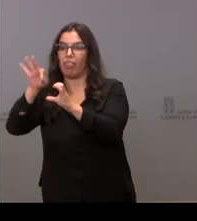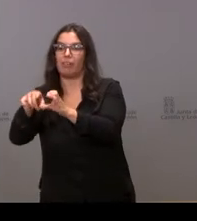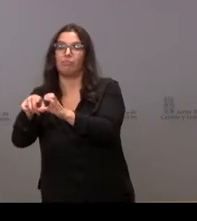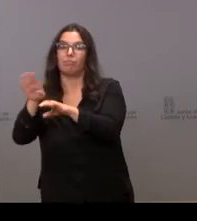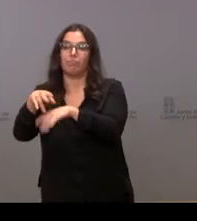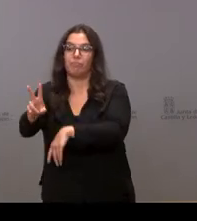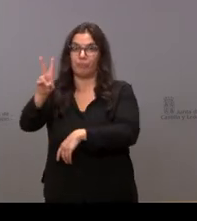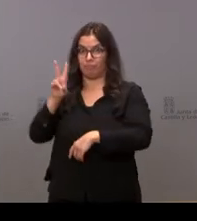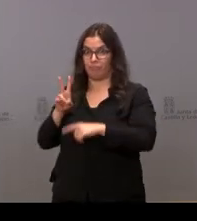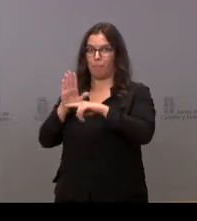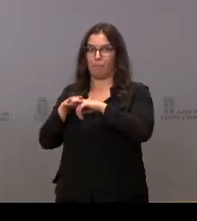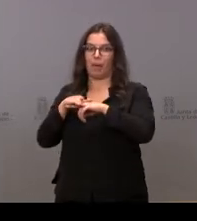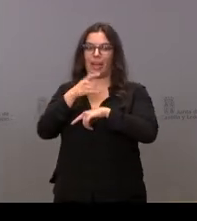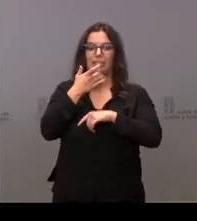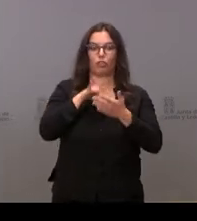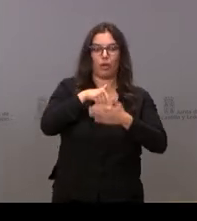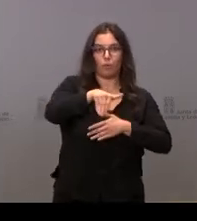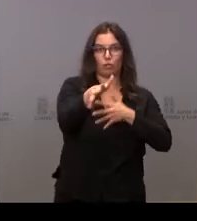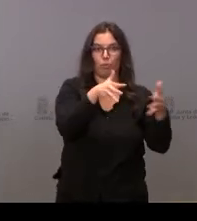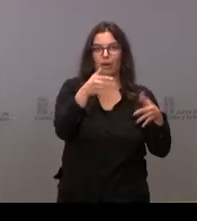de censura por parte del Partido Socialista en marzo.